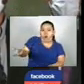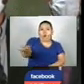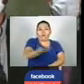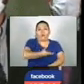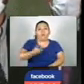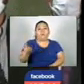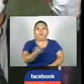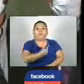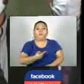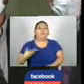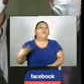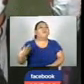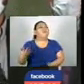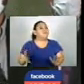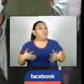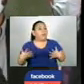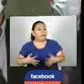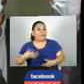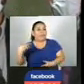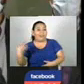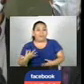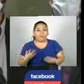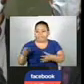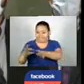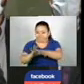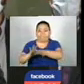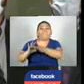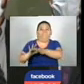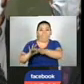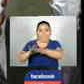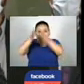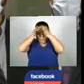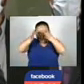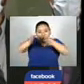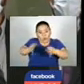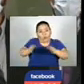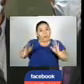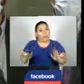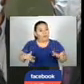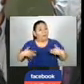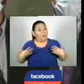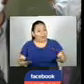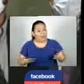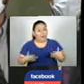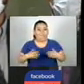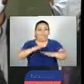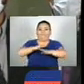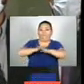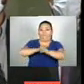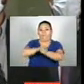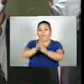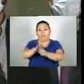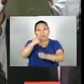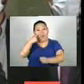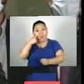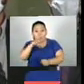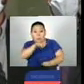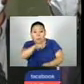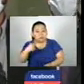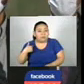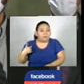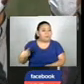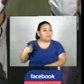ciudadanos. Tenemos que tener una respuesta articulada, unificada frente a este virus. El que no acate estas